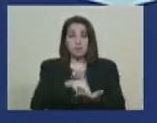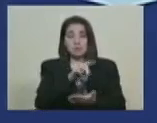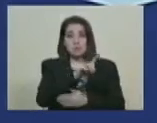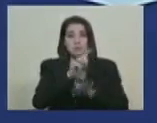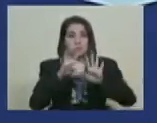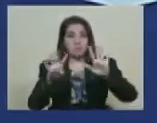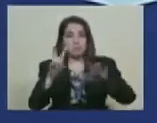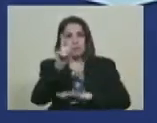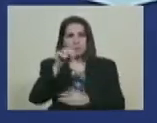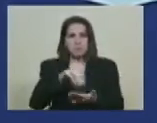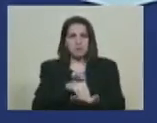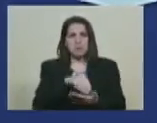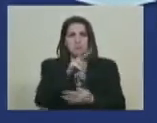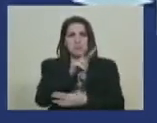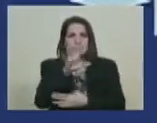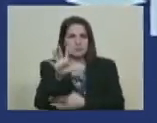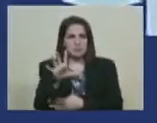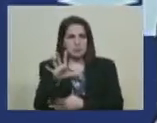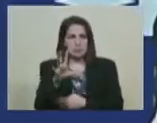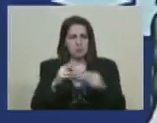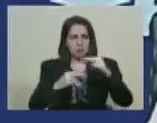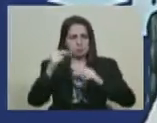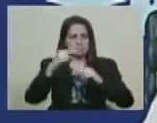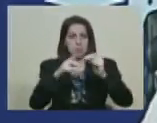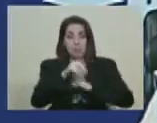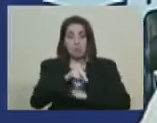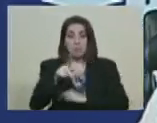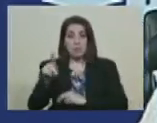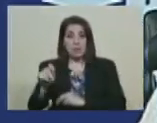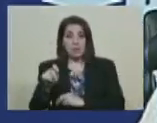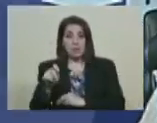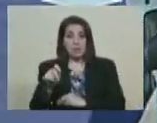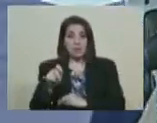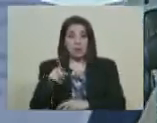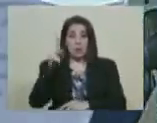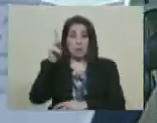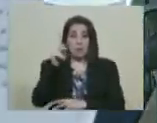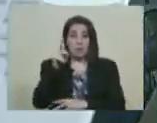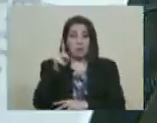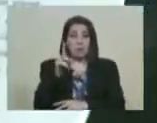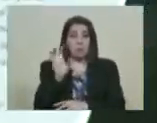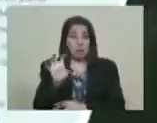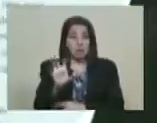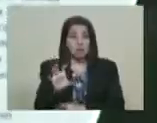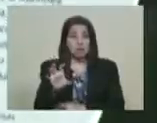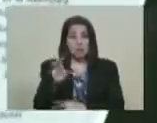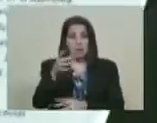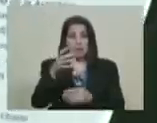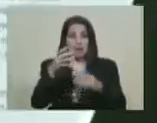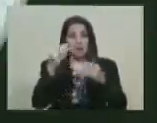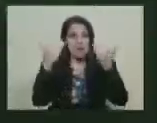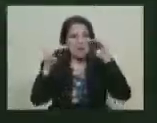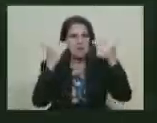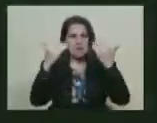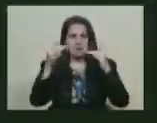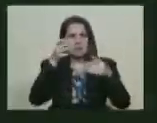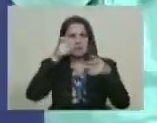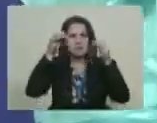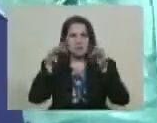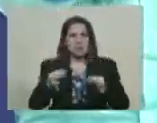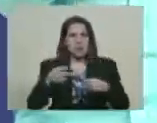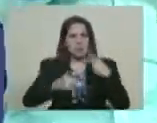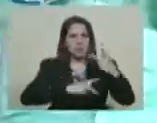2019-2025 para construir, como dice el PPT, una patria ética, soberana, segura y